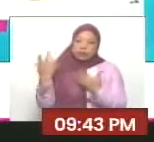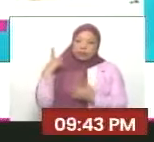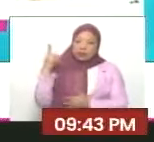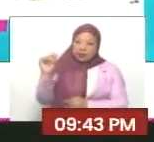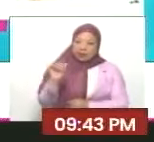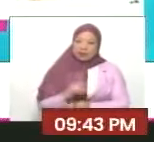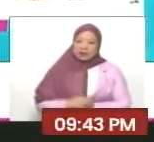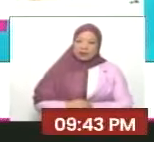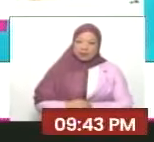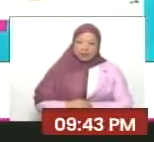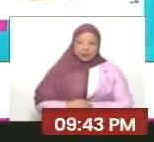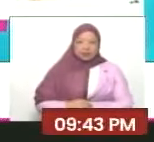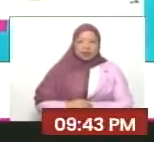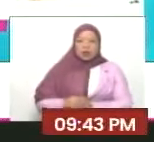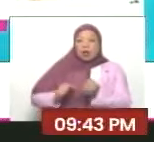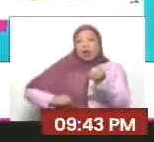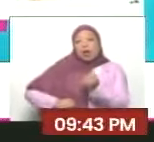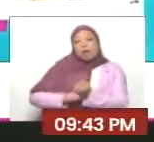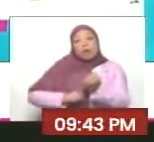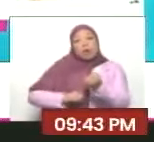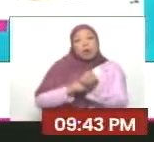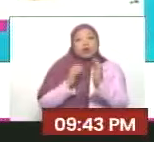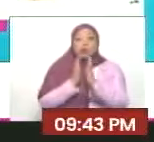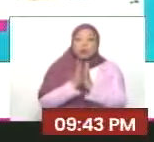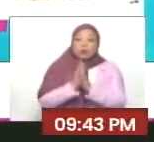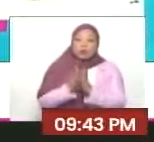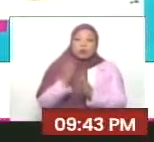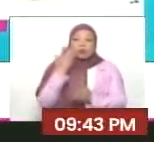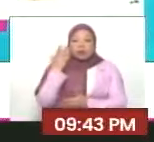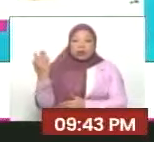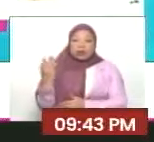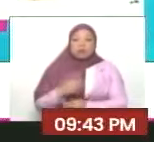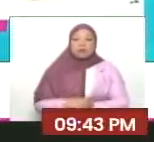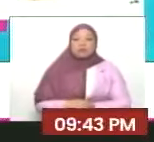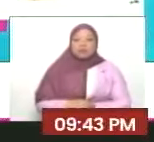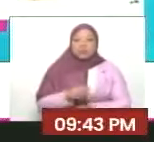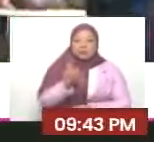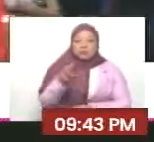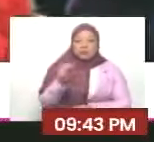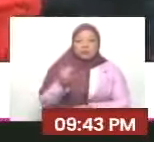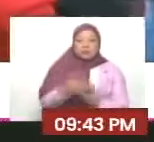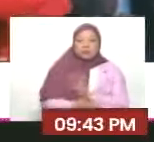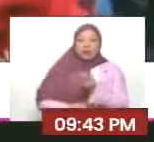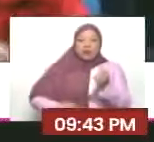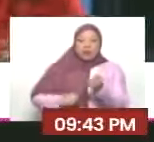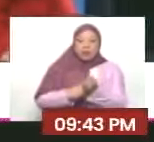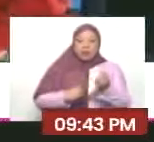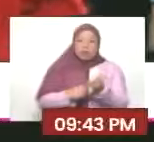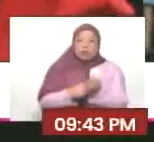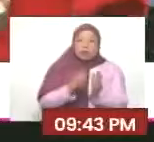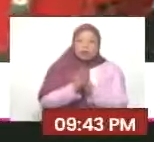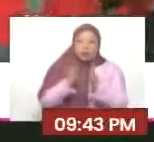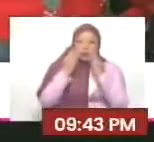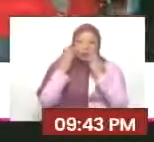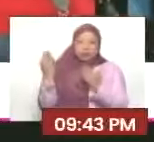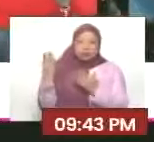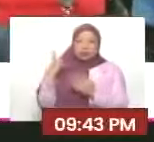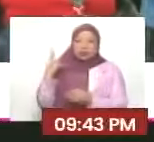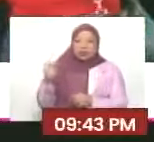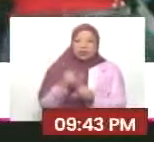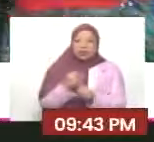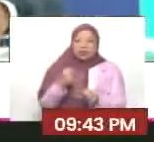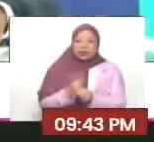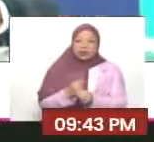ya. Préstale apoyo ahí, Hernández Dala, HD, préstale apoyo para que la